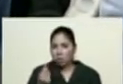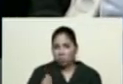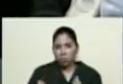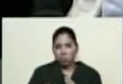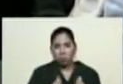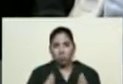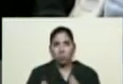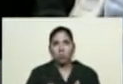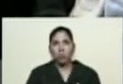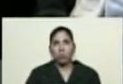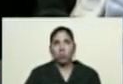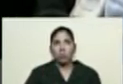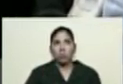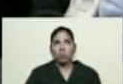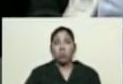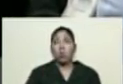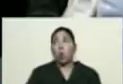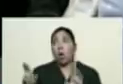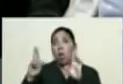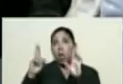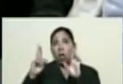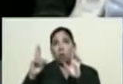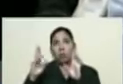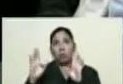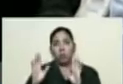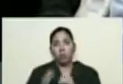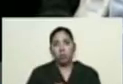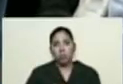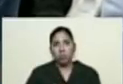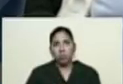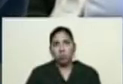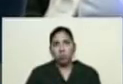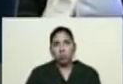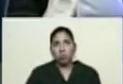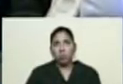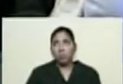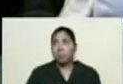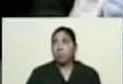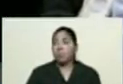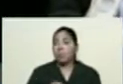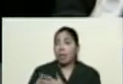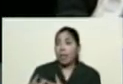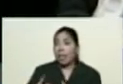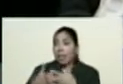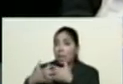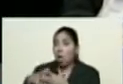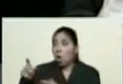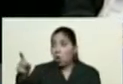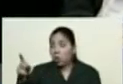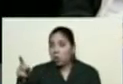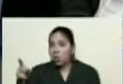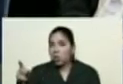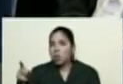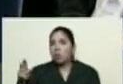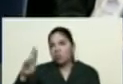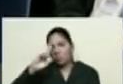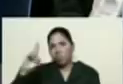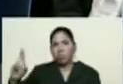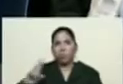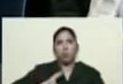día lograr que se nos respete. Ojalá un día de Estados Unidos hacia Venezuela haya respeto, no de Estados Unidos, de su élite